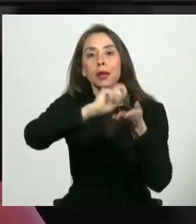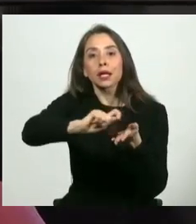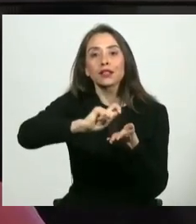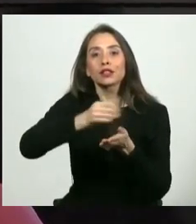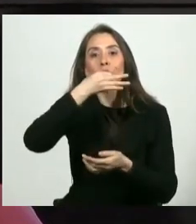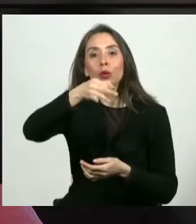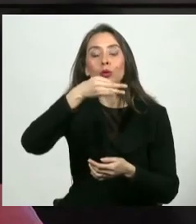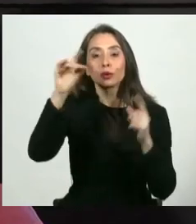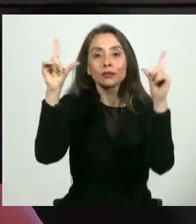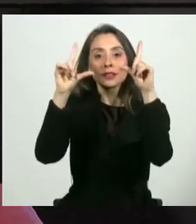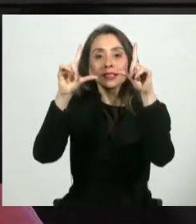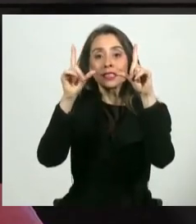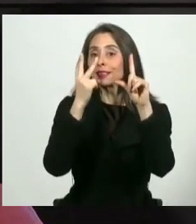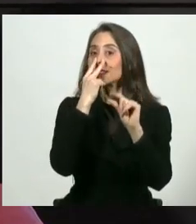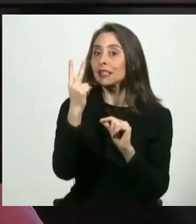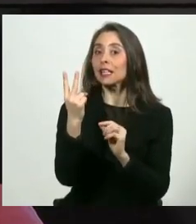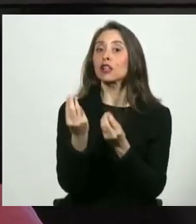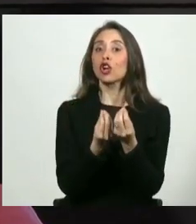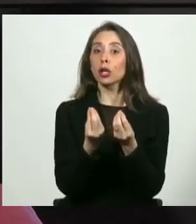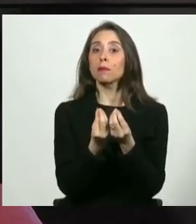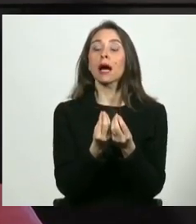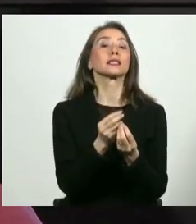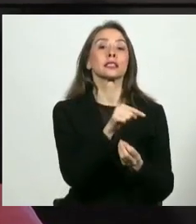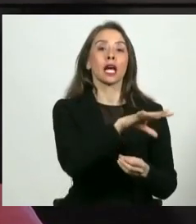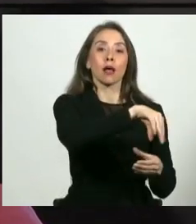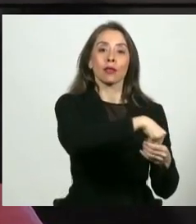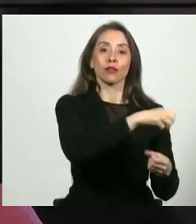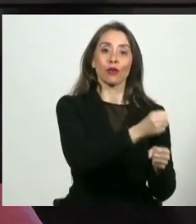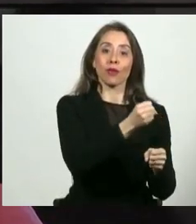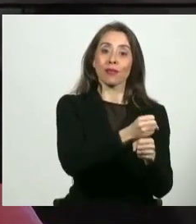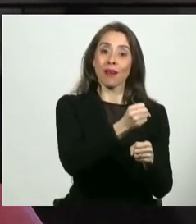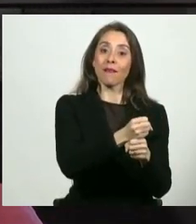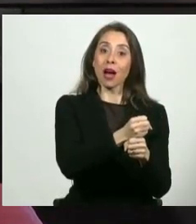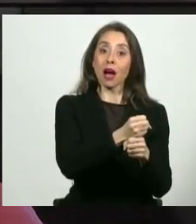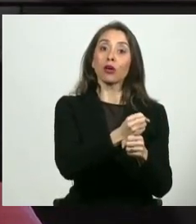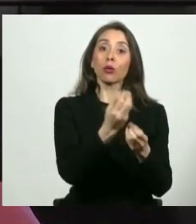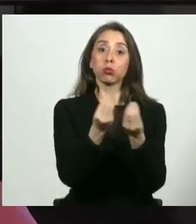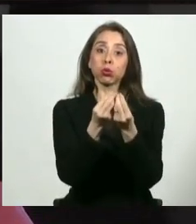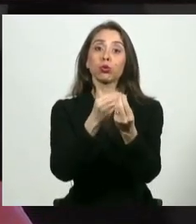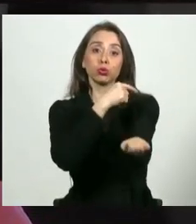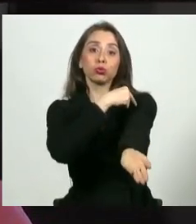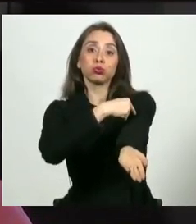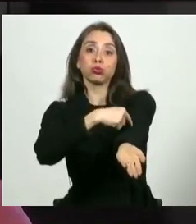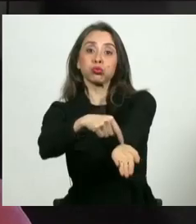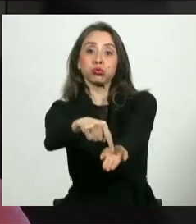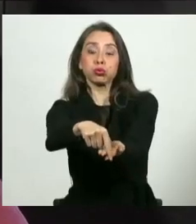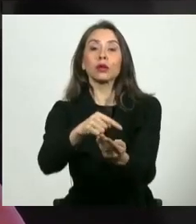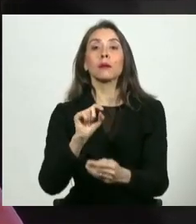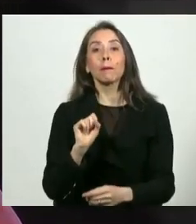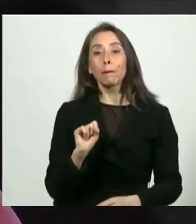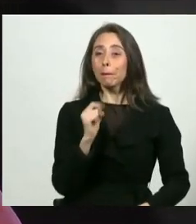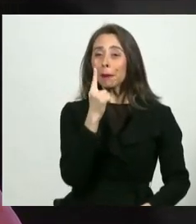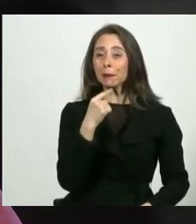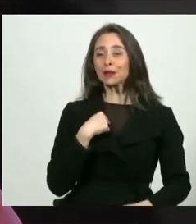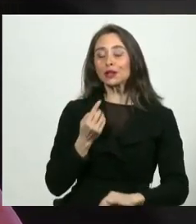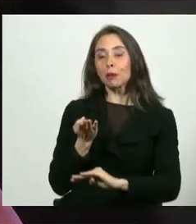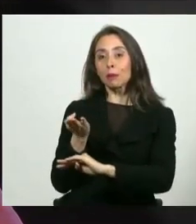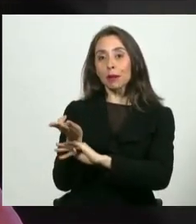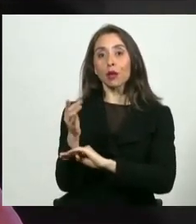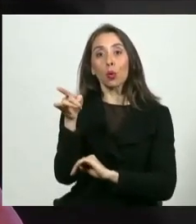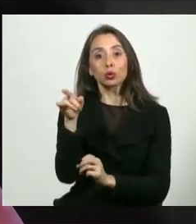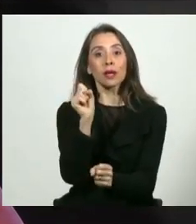una expresión de lo que ocurre en muchos lugares de trabajo a través del país. Y por lo tanto, lo primero que le pediría es que, ya